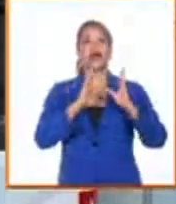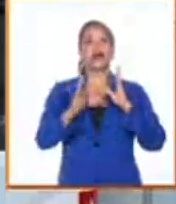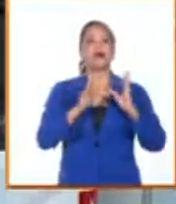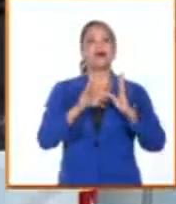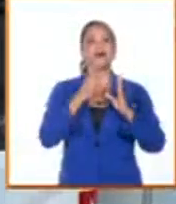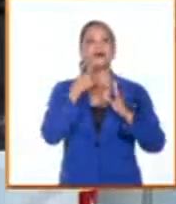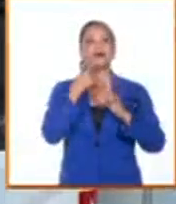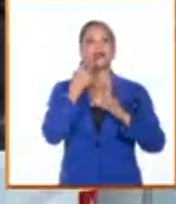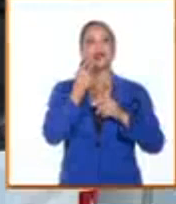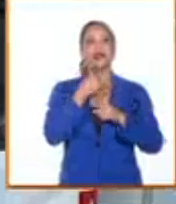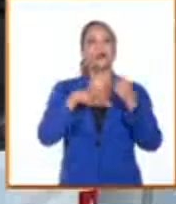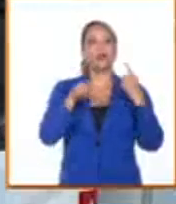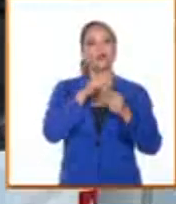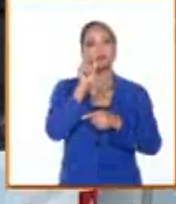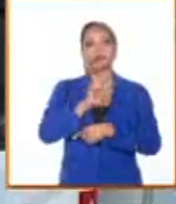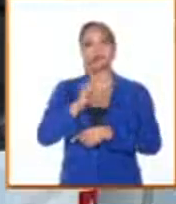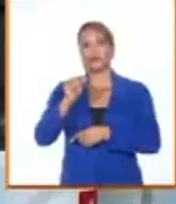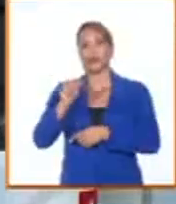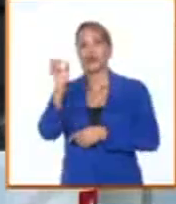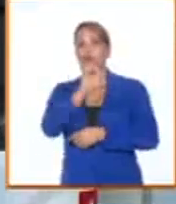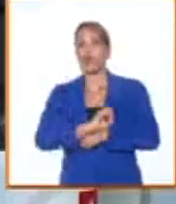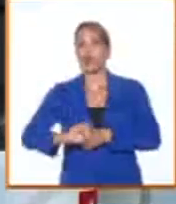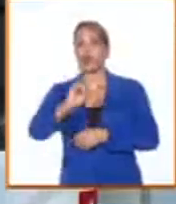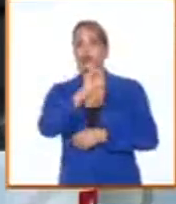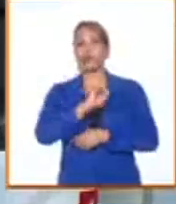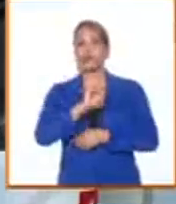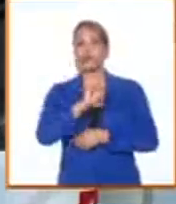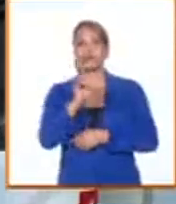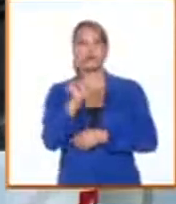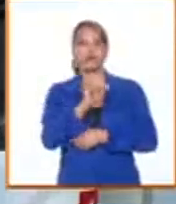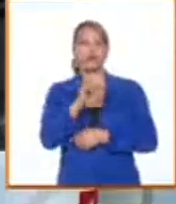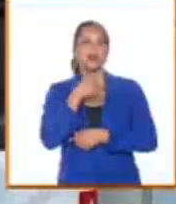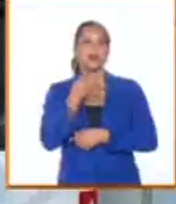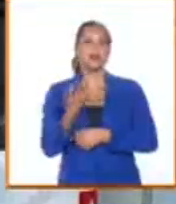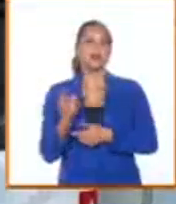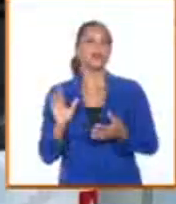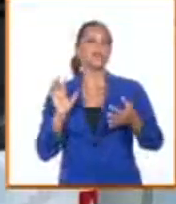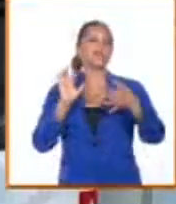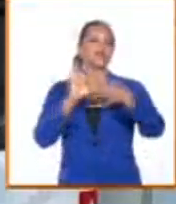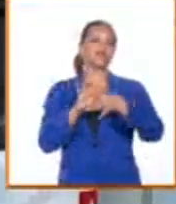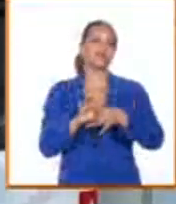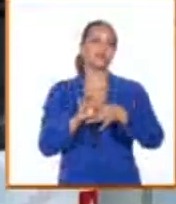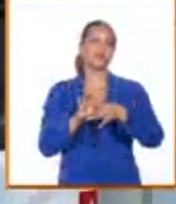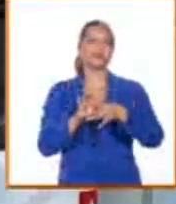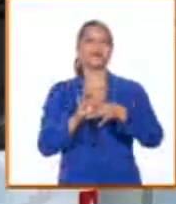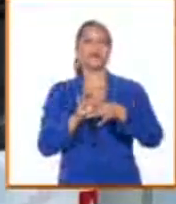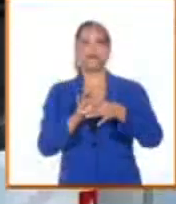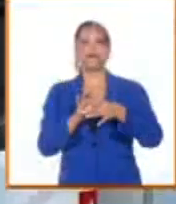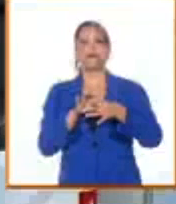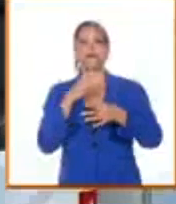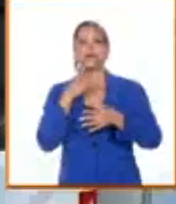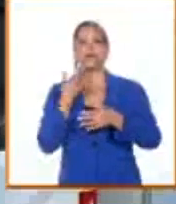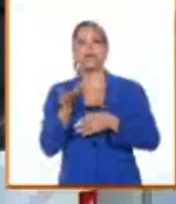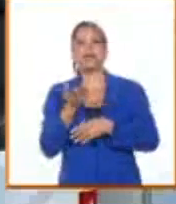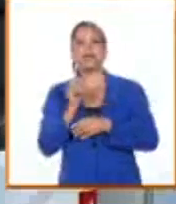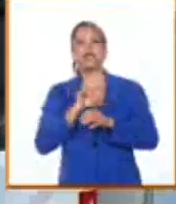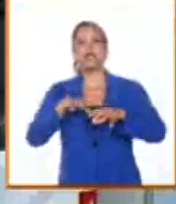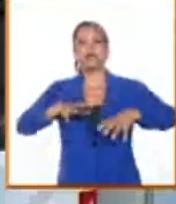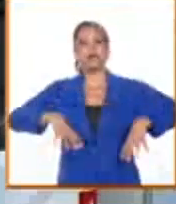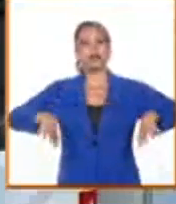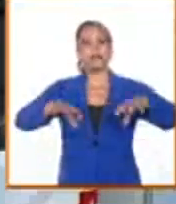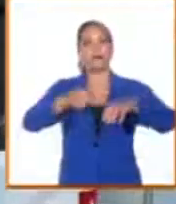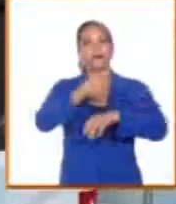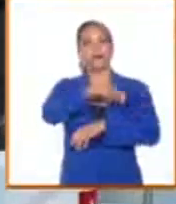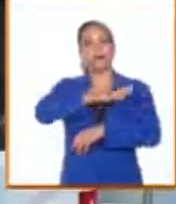comunitario, ámbito organizacional, y por supuesto también está conectado en esa interconexión dialéctica el espacio